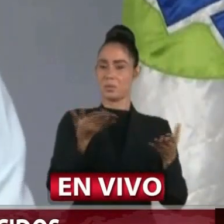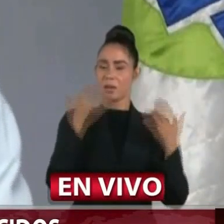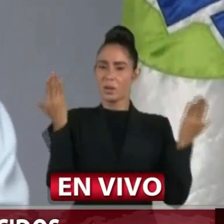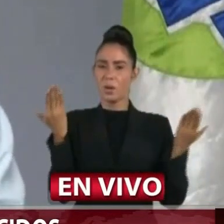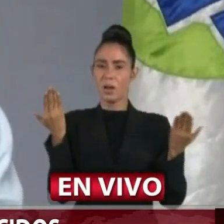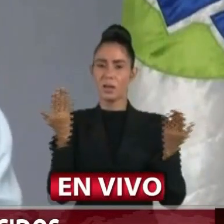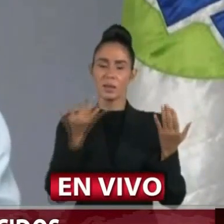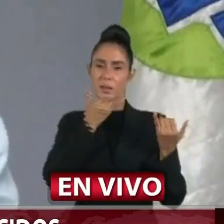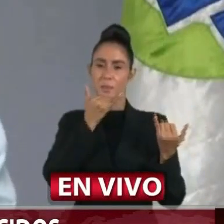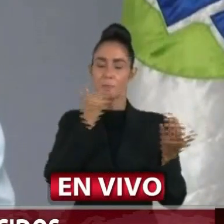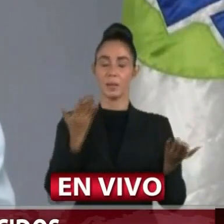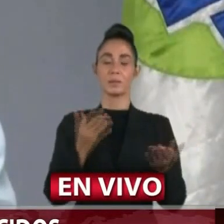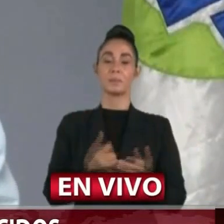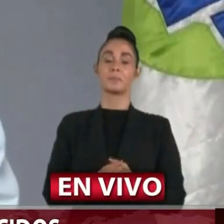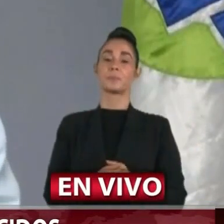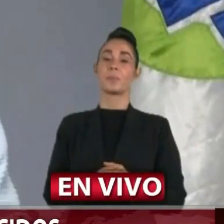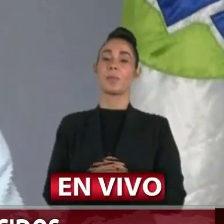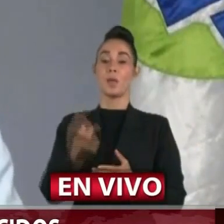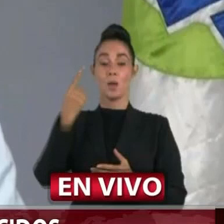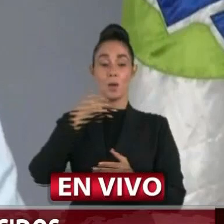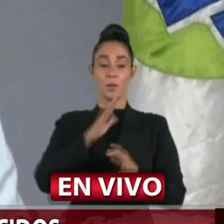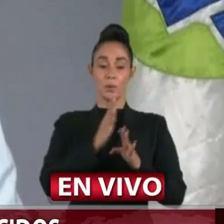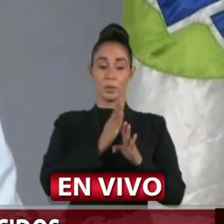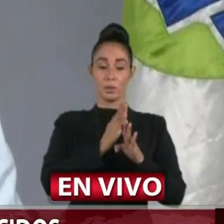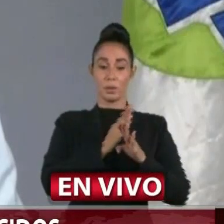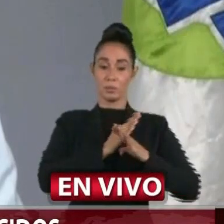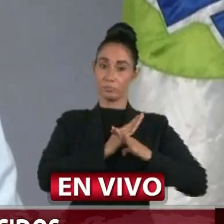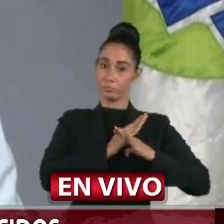Bueno, ahí hay una limitación del número